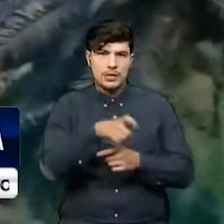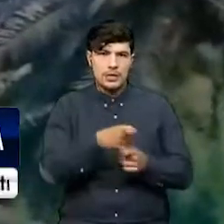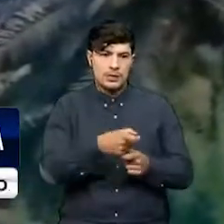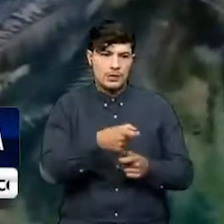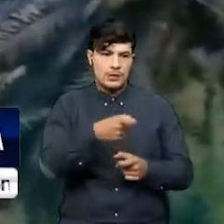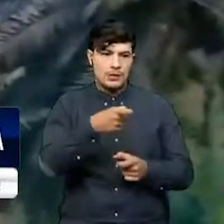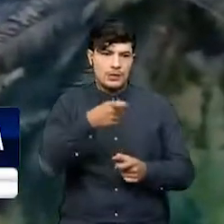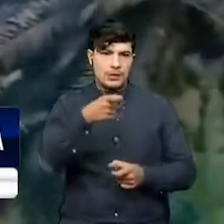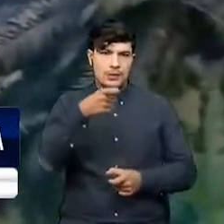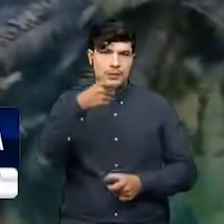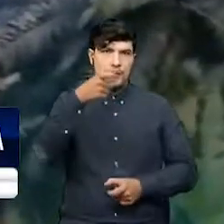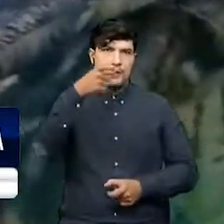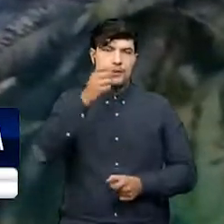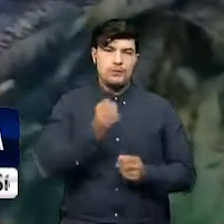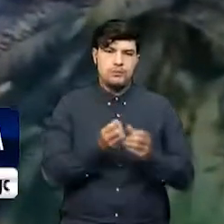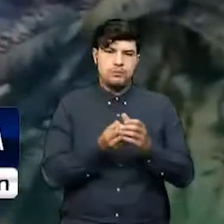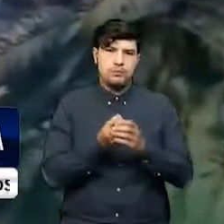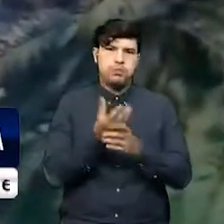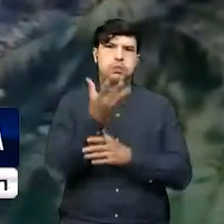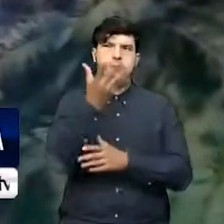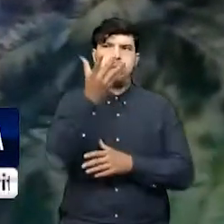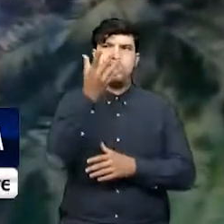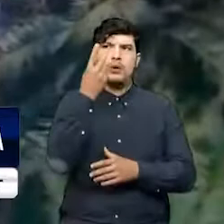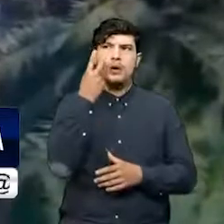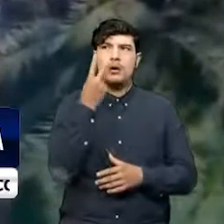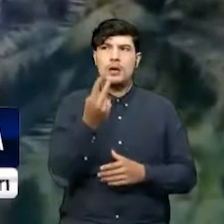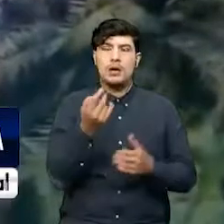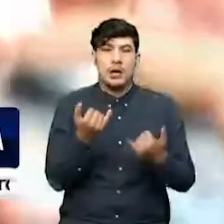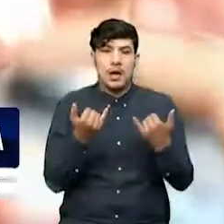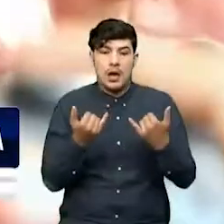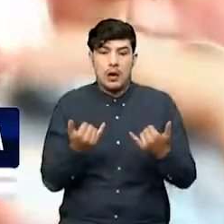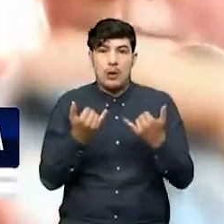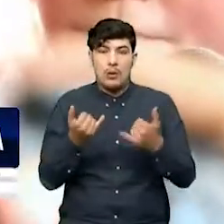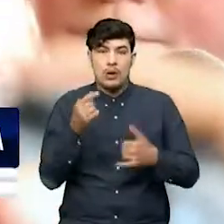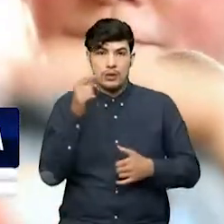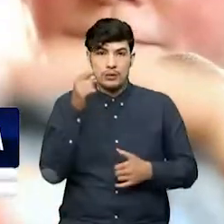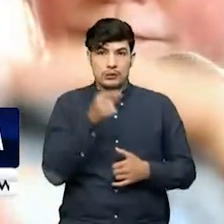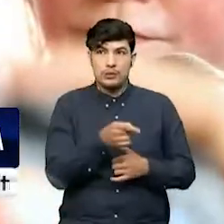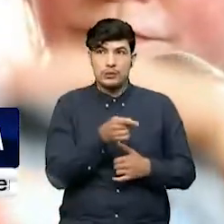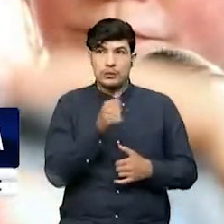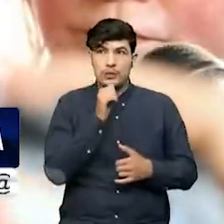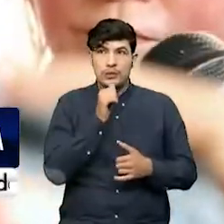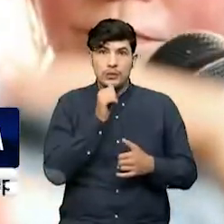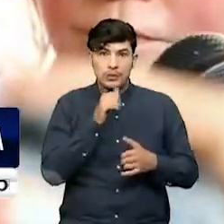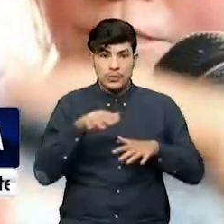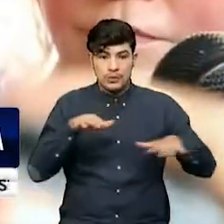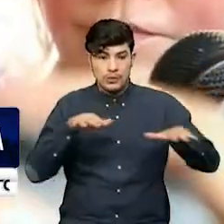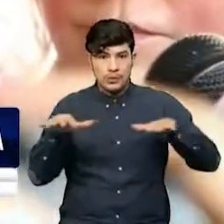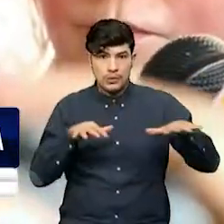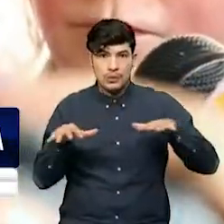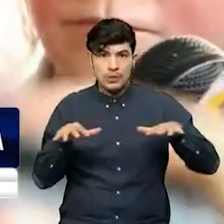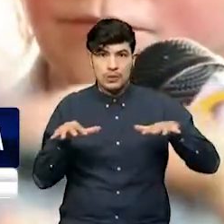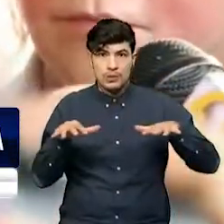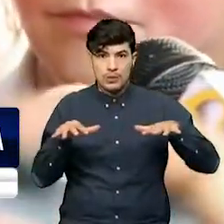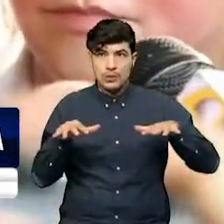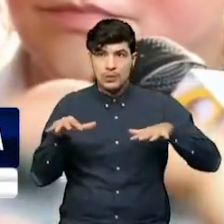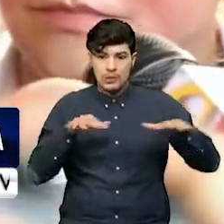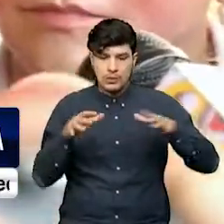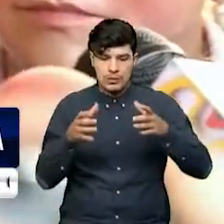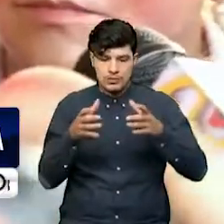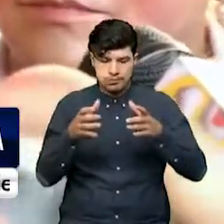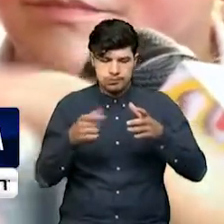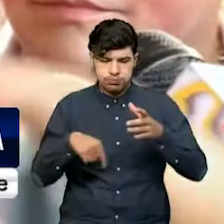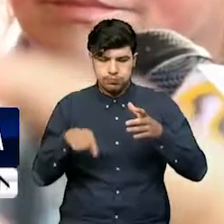del pozo hacia arriba y existe la posibilidad de que el pozo por el evento sísmico haya sufrido en su integridad